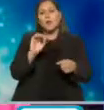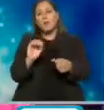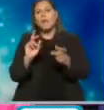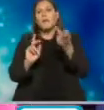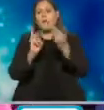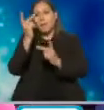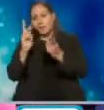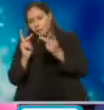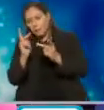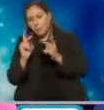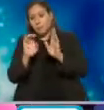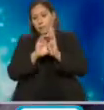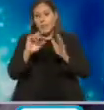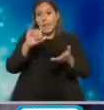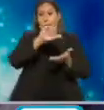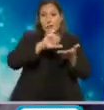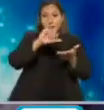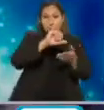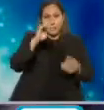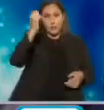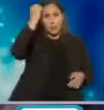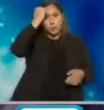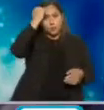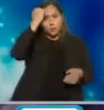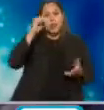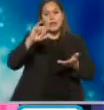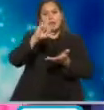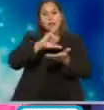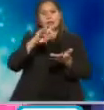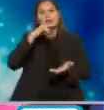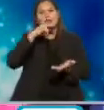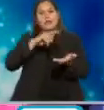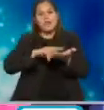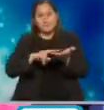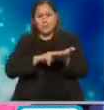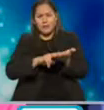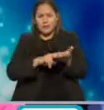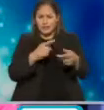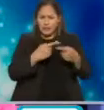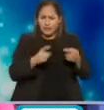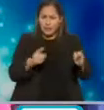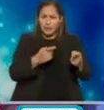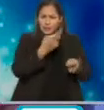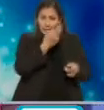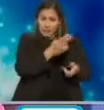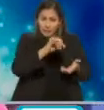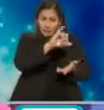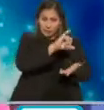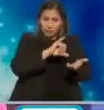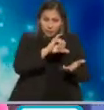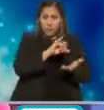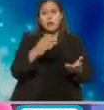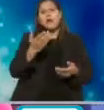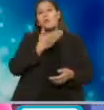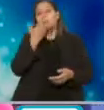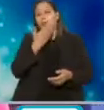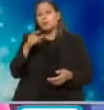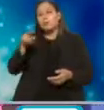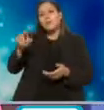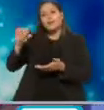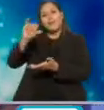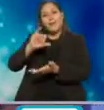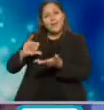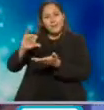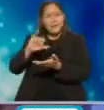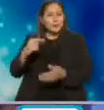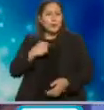veganas, como el aceite de coco, como bien decías tú, o el aceite de aguacate. Pero ¿qué diferencias tienen, por ejemplo, ese tipo de aceites con los que con